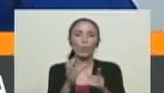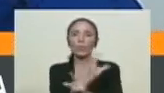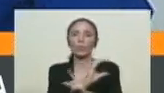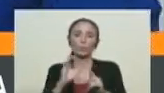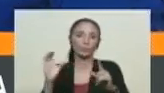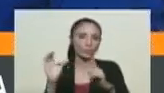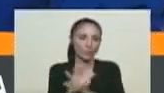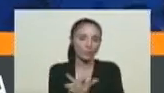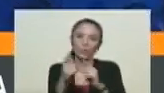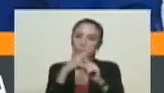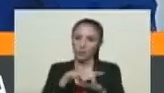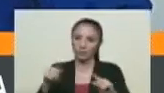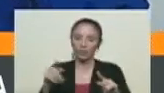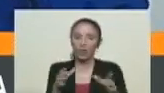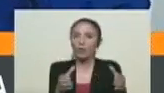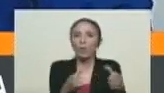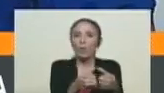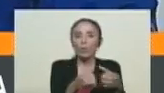de concepto.